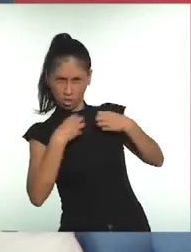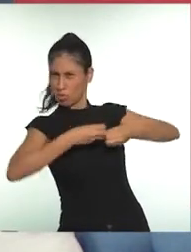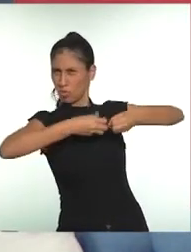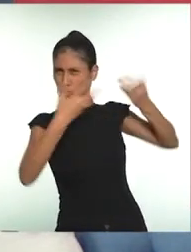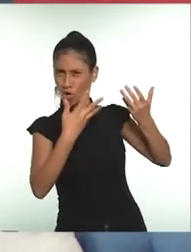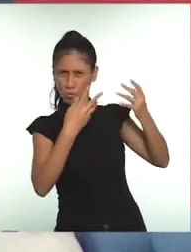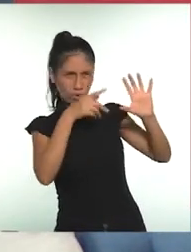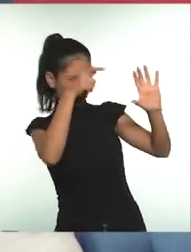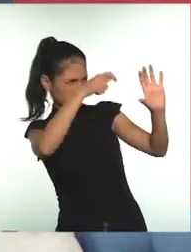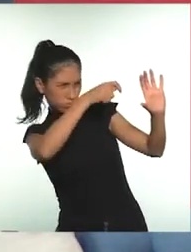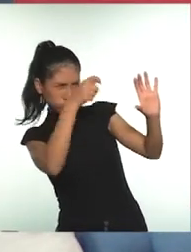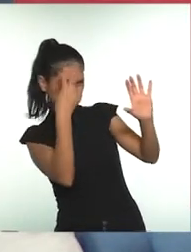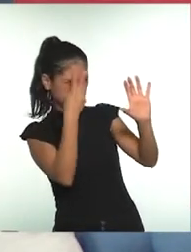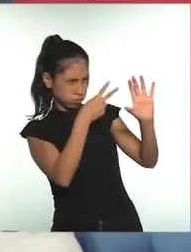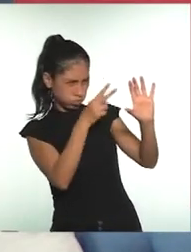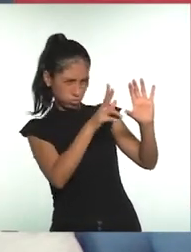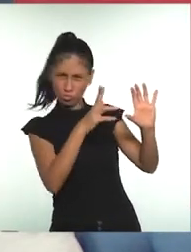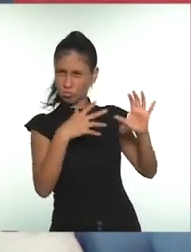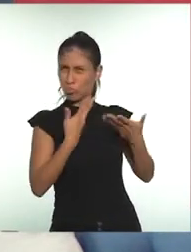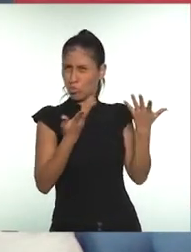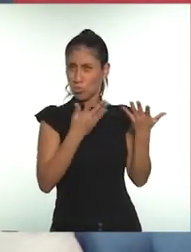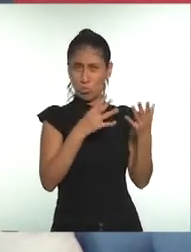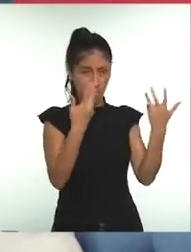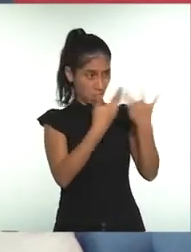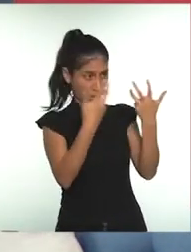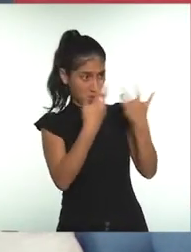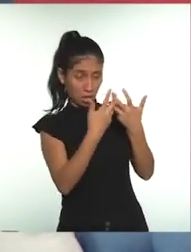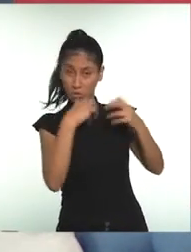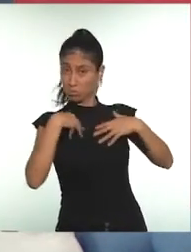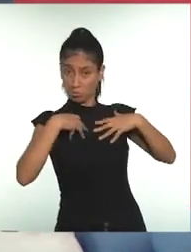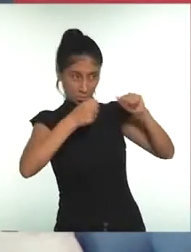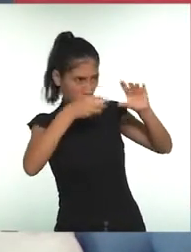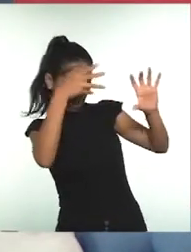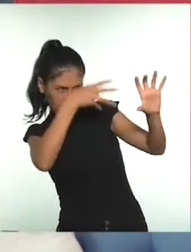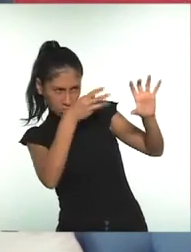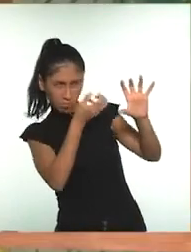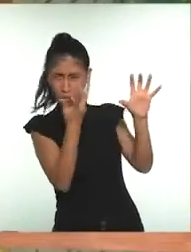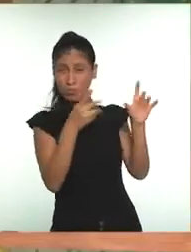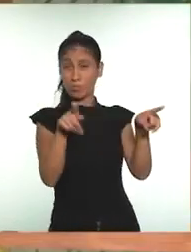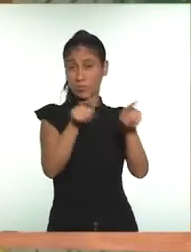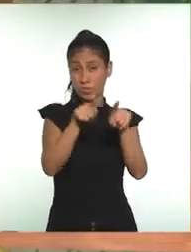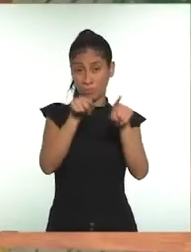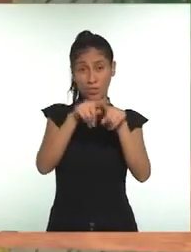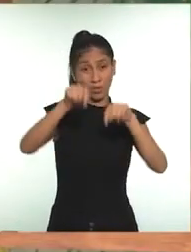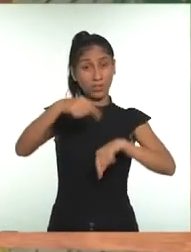medición obtenida con un instrumento médico y su ubicación dentro de una categorización.